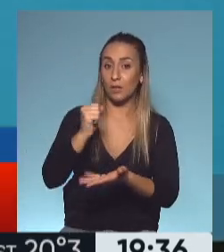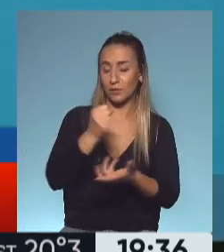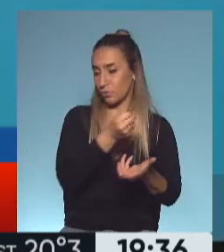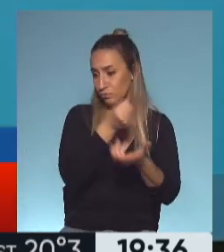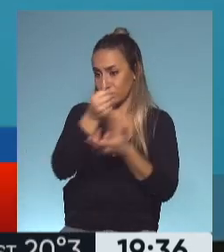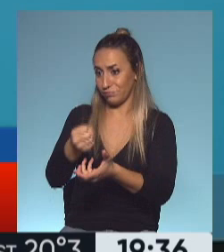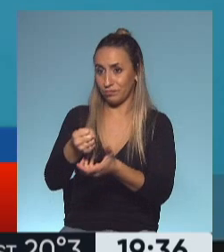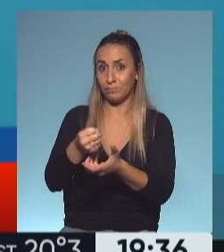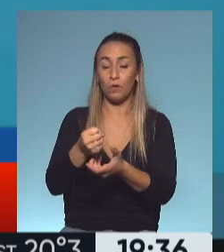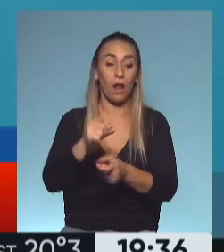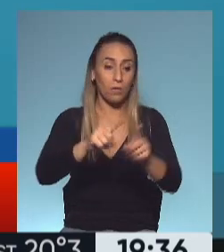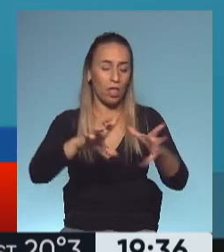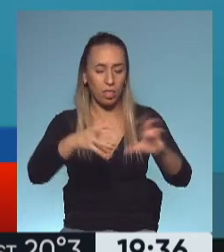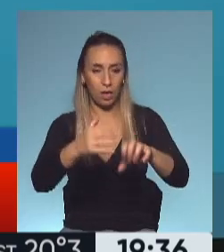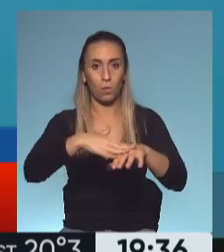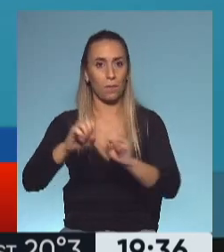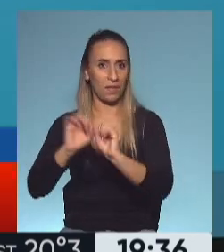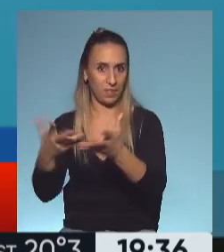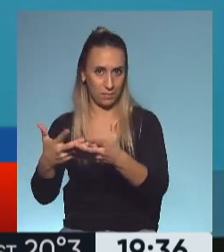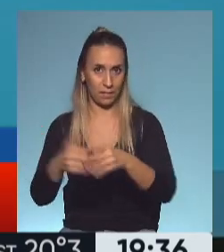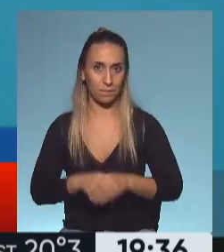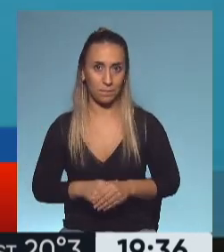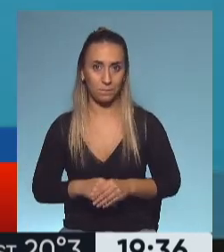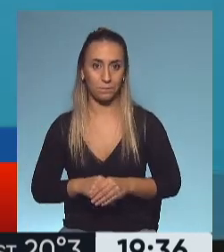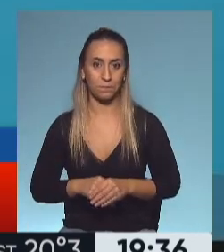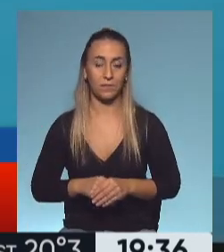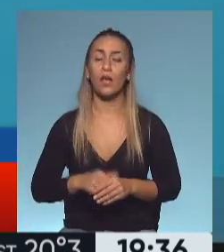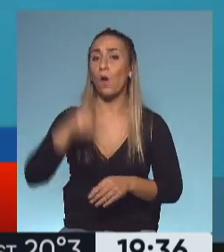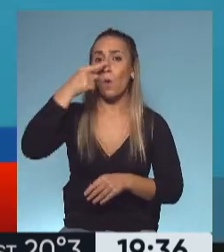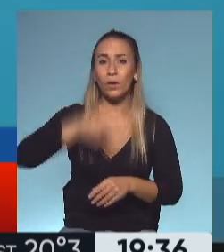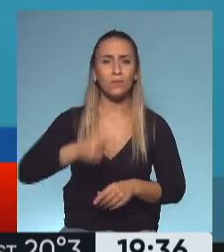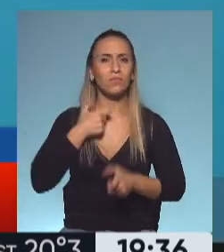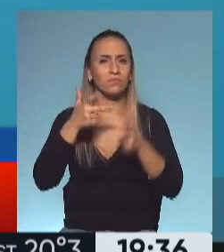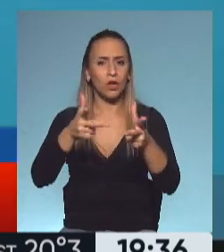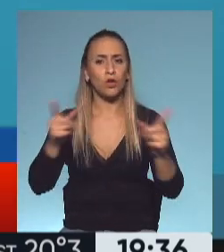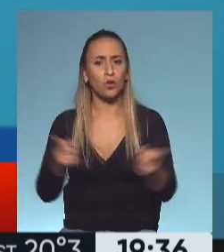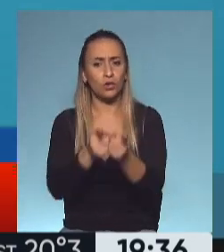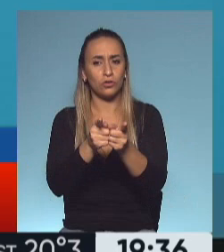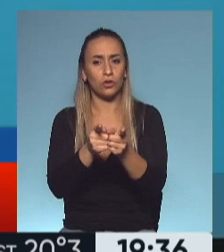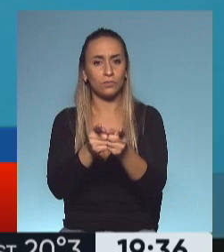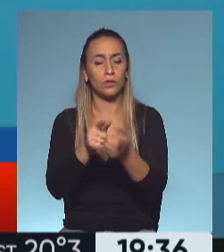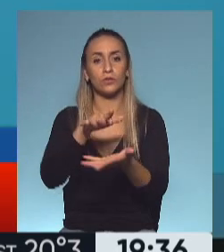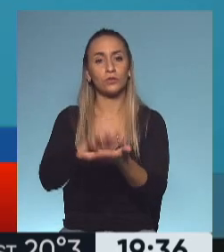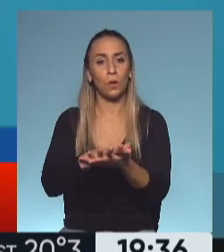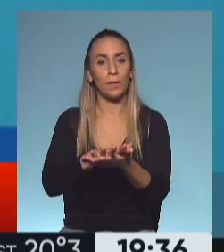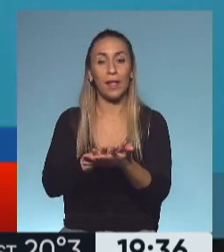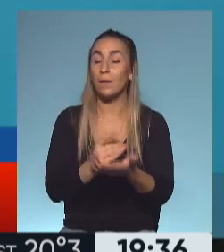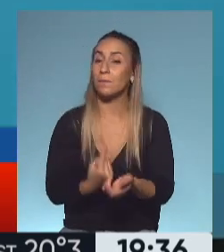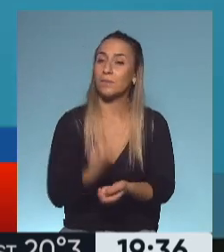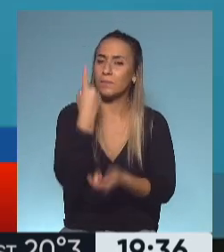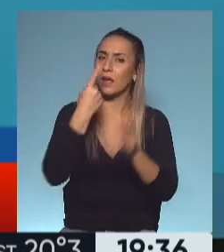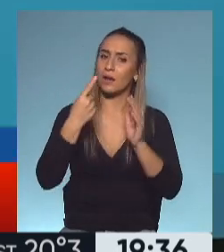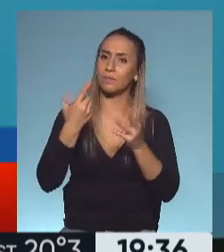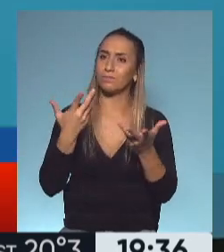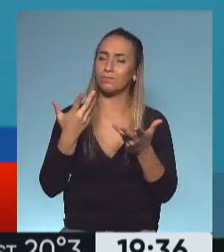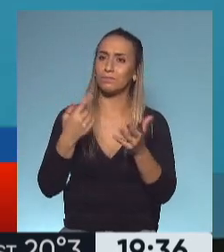la pandemia. Para terminar, quiero hablar brevemente del primer hito